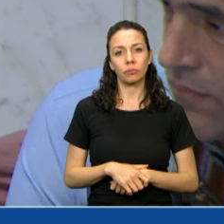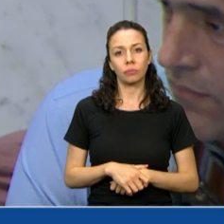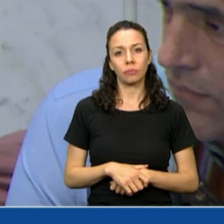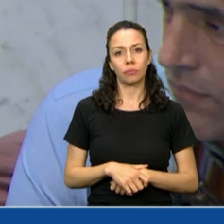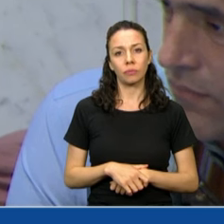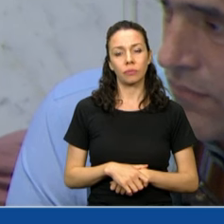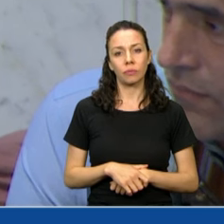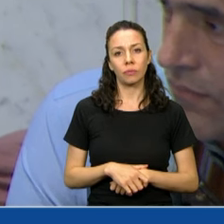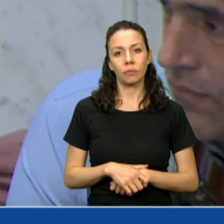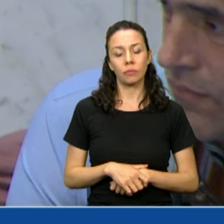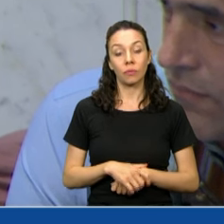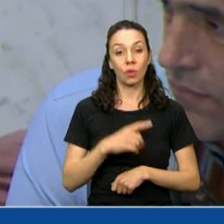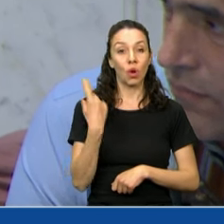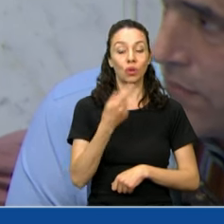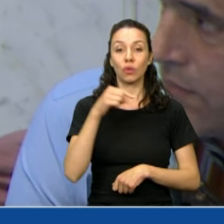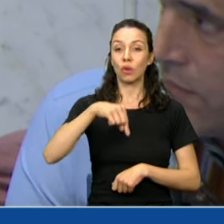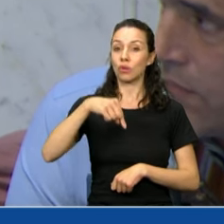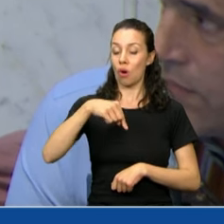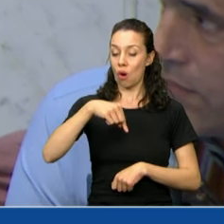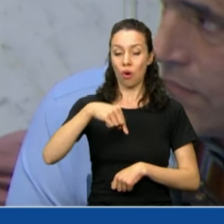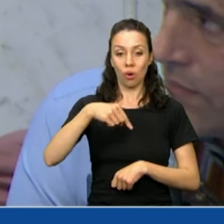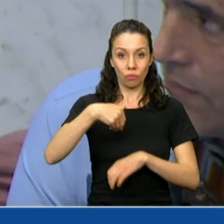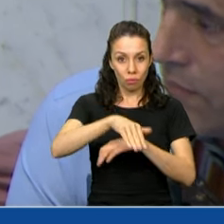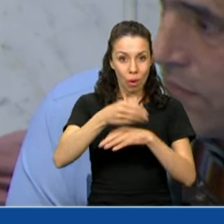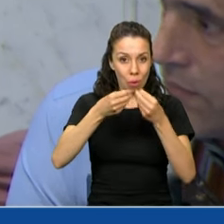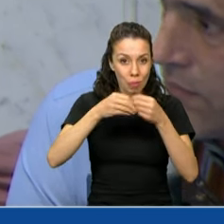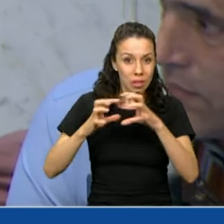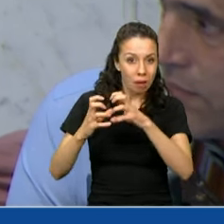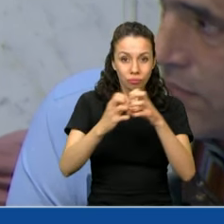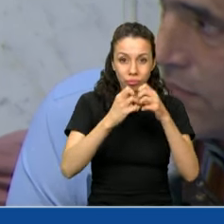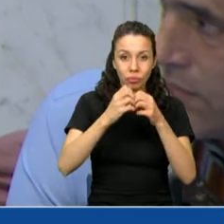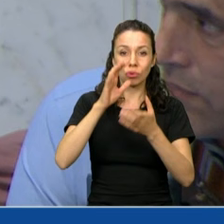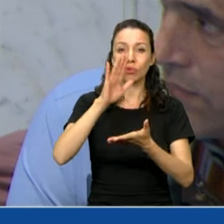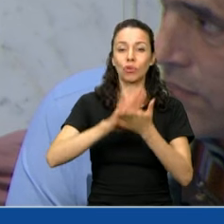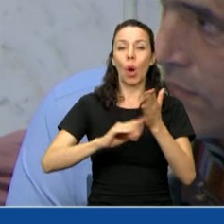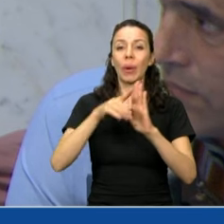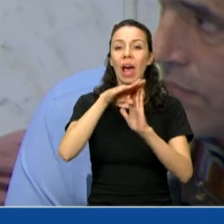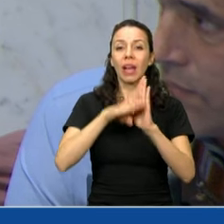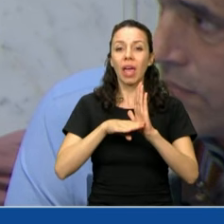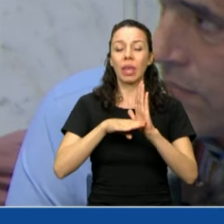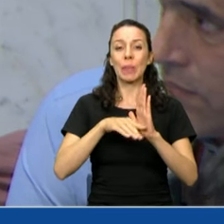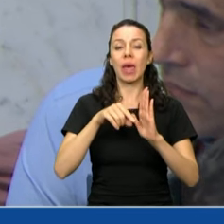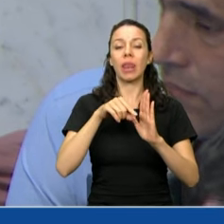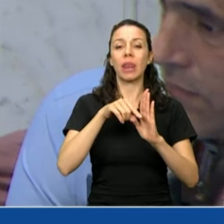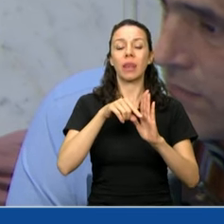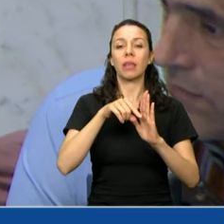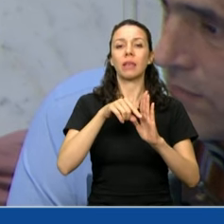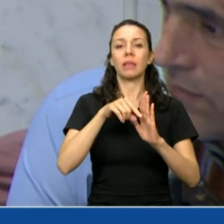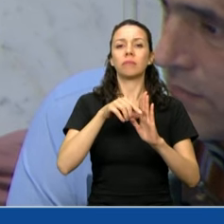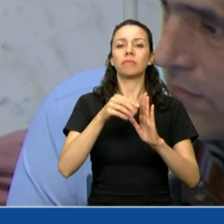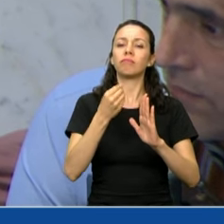básicamente estamos acá hoy por empezar a discutir este régimen promocional porque la Argentina